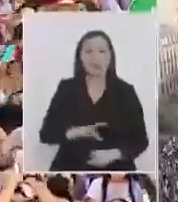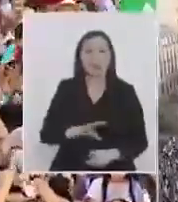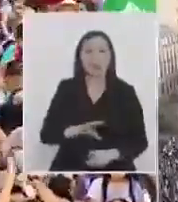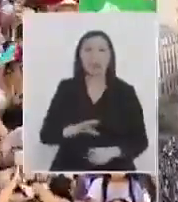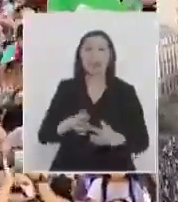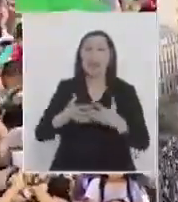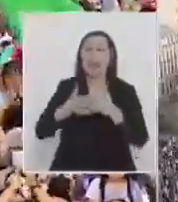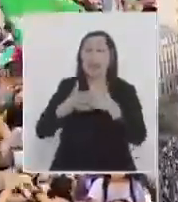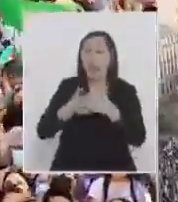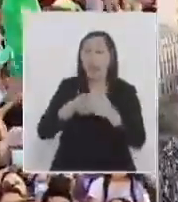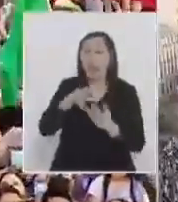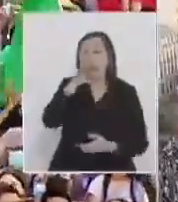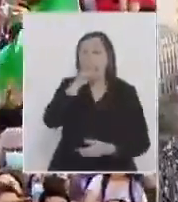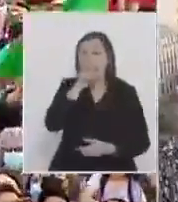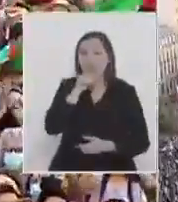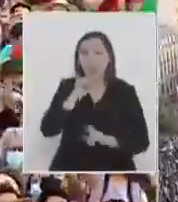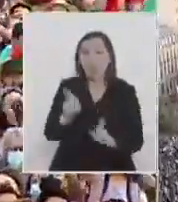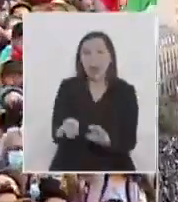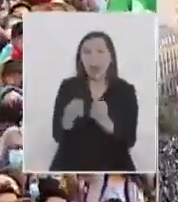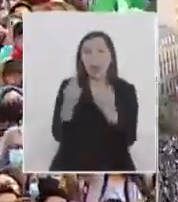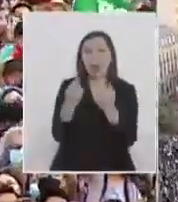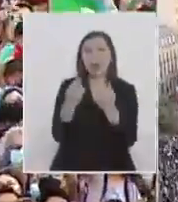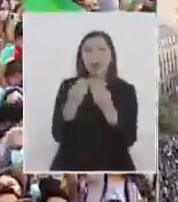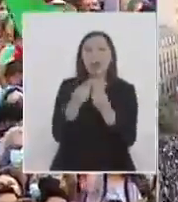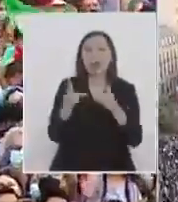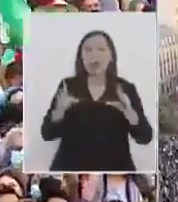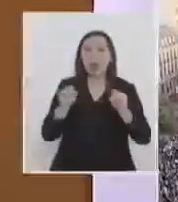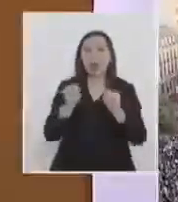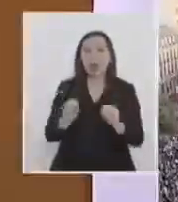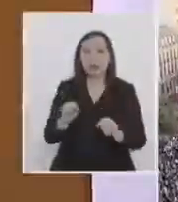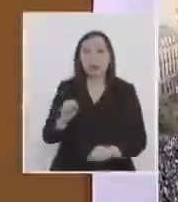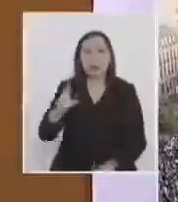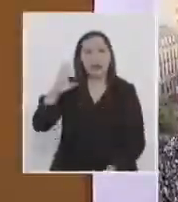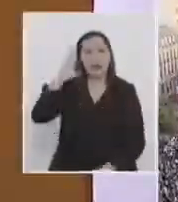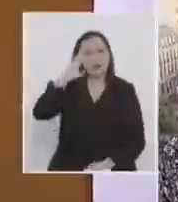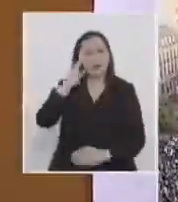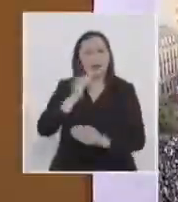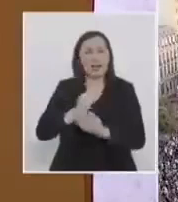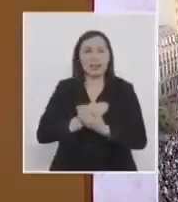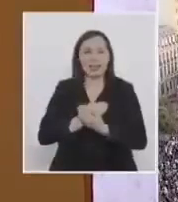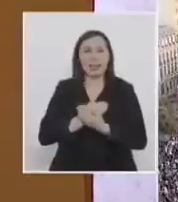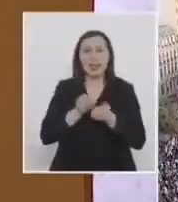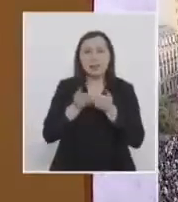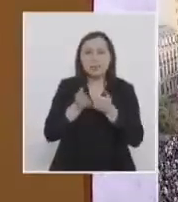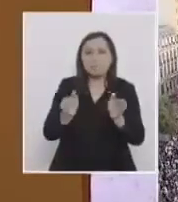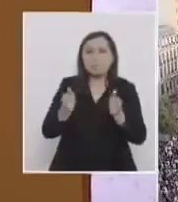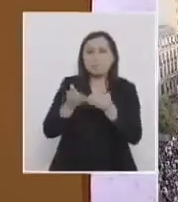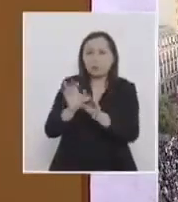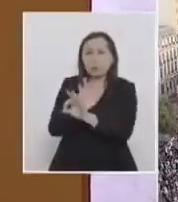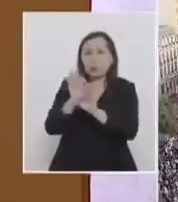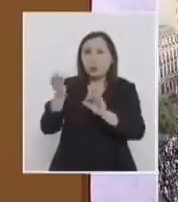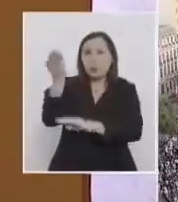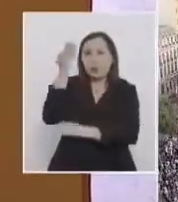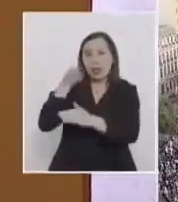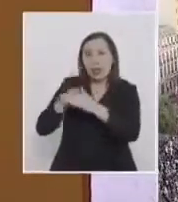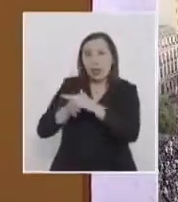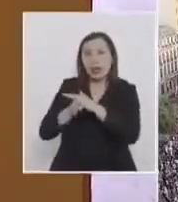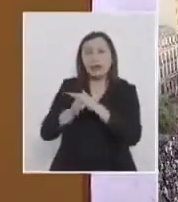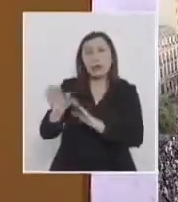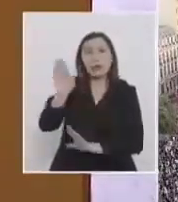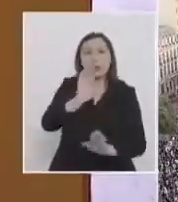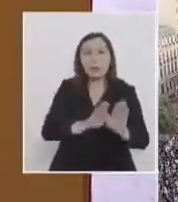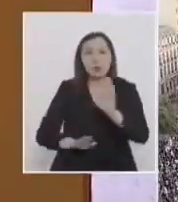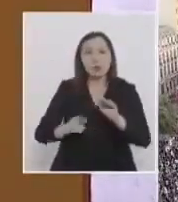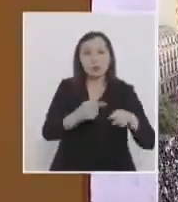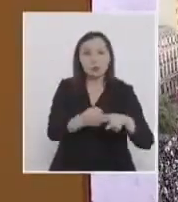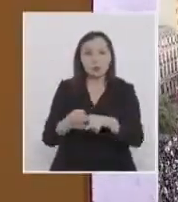Patricio Elwin y la recuperación de la democracia, Michelle Bachelet abriendo caminos inexplorados con la protección